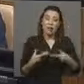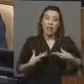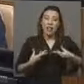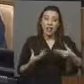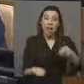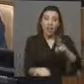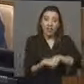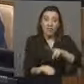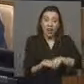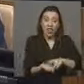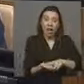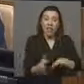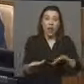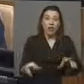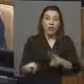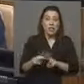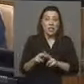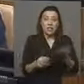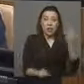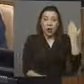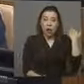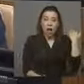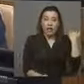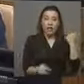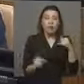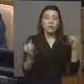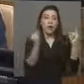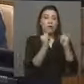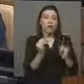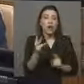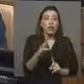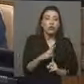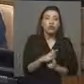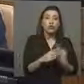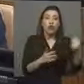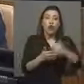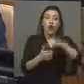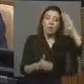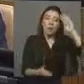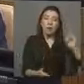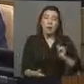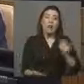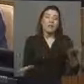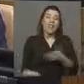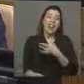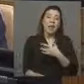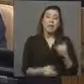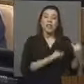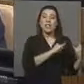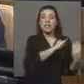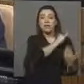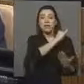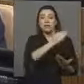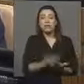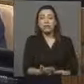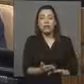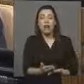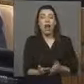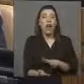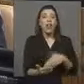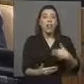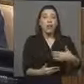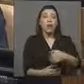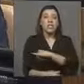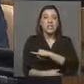verdades de lo que verdaderamente ha ocurrido con este modelo que se generó en la dictadura y que, lamentablemente, se perpetuó después